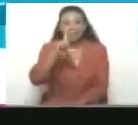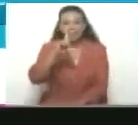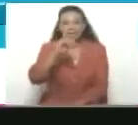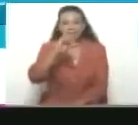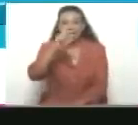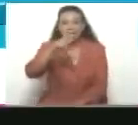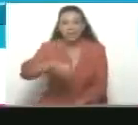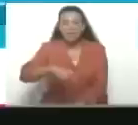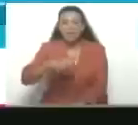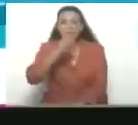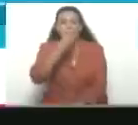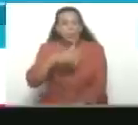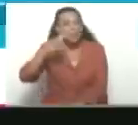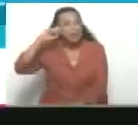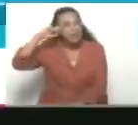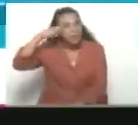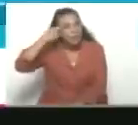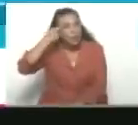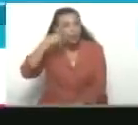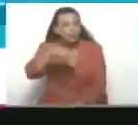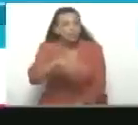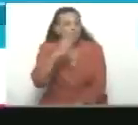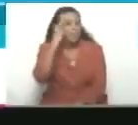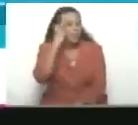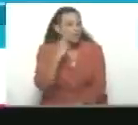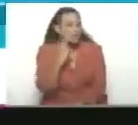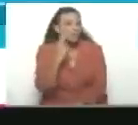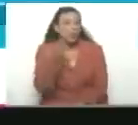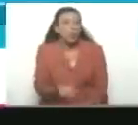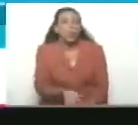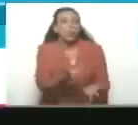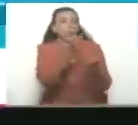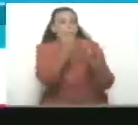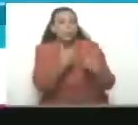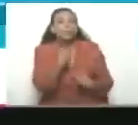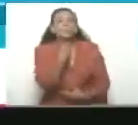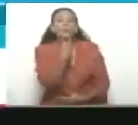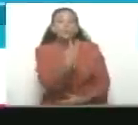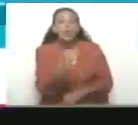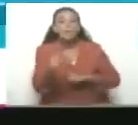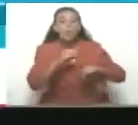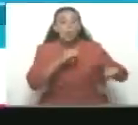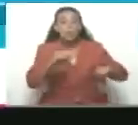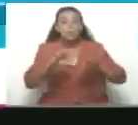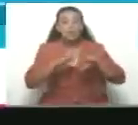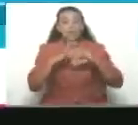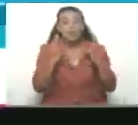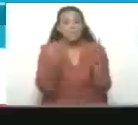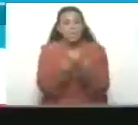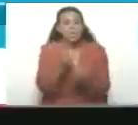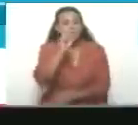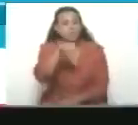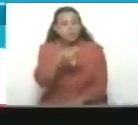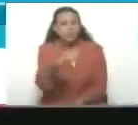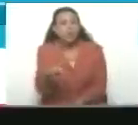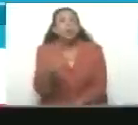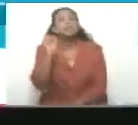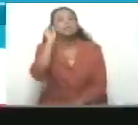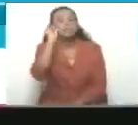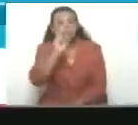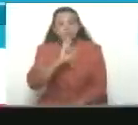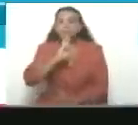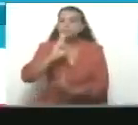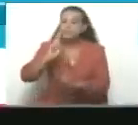muy buenos recuerdos que tengo de San fé Mira tú eres vocera del movimiento bolivariano de familia s